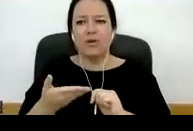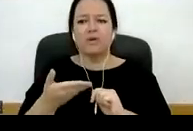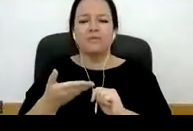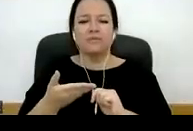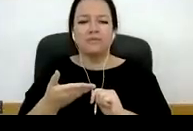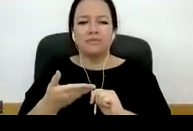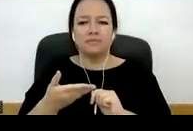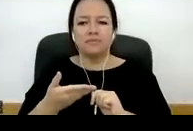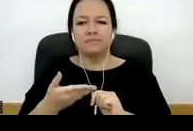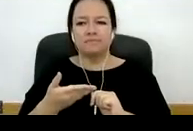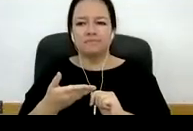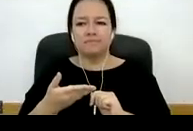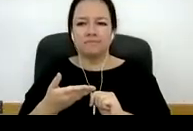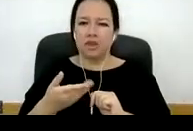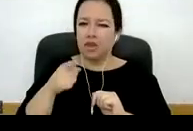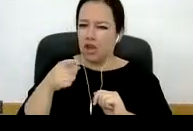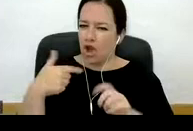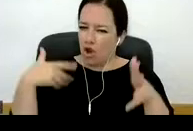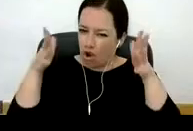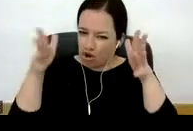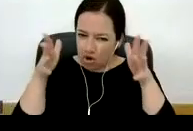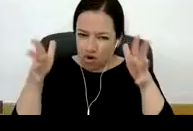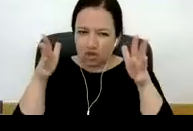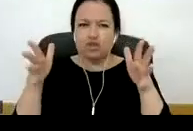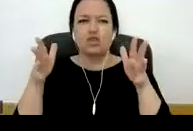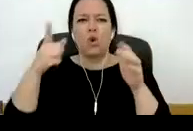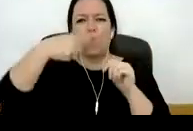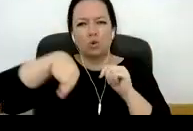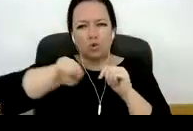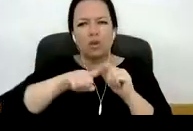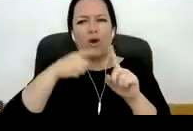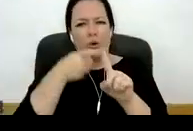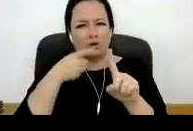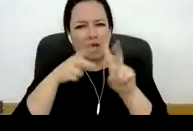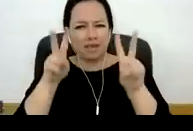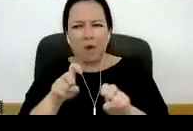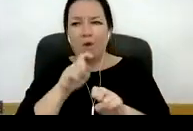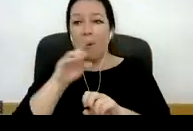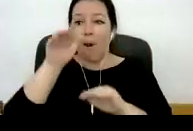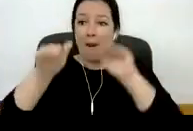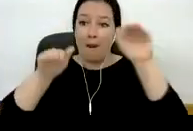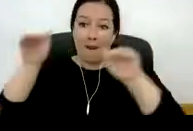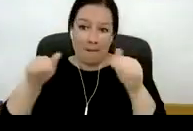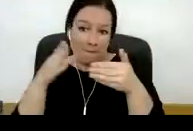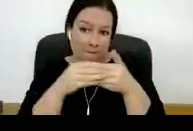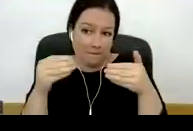que sí que os recomiendo que lo utilicéis. Además, a la hora de seducir a algún paciente,